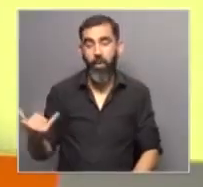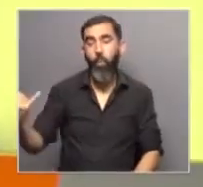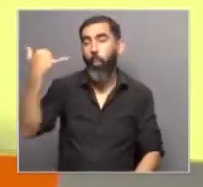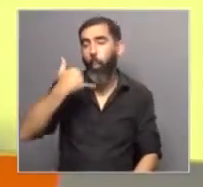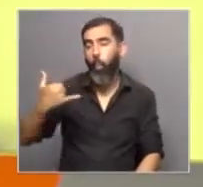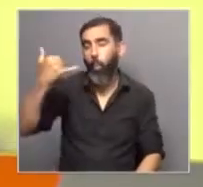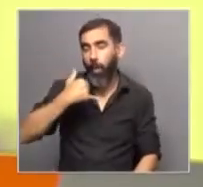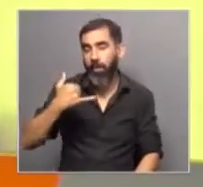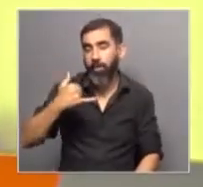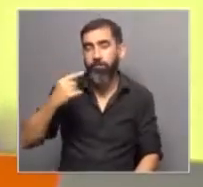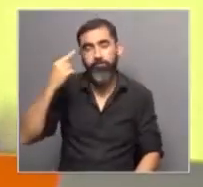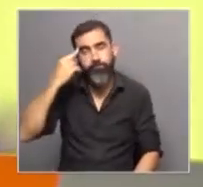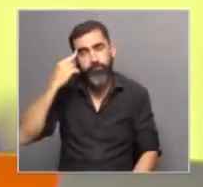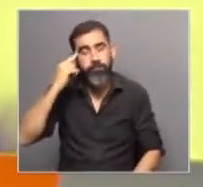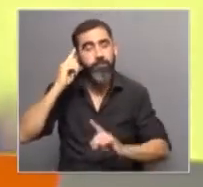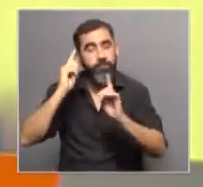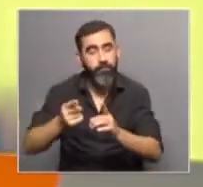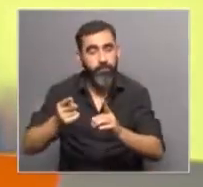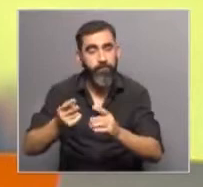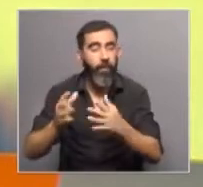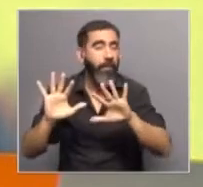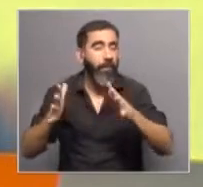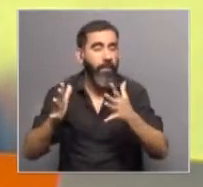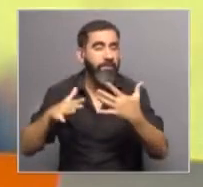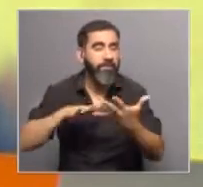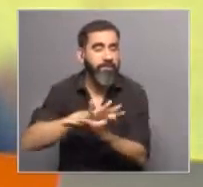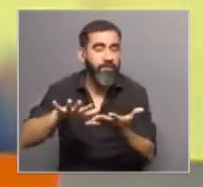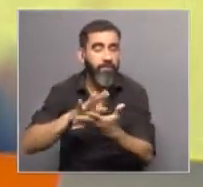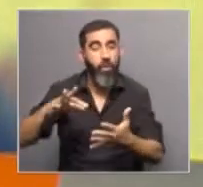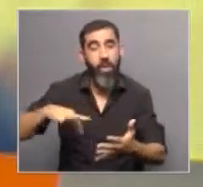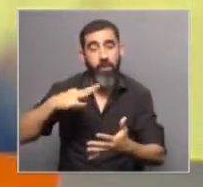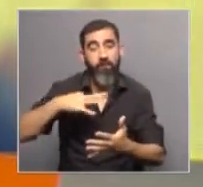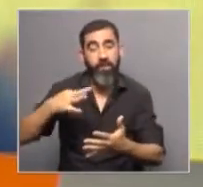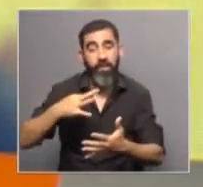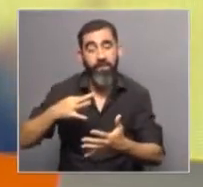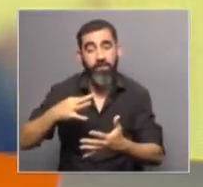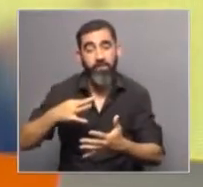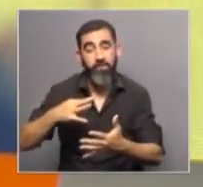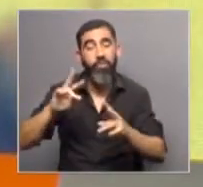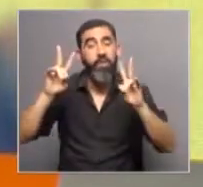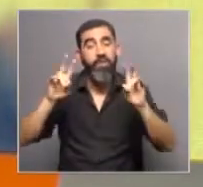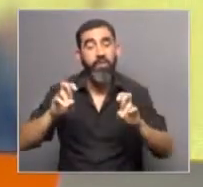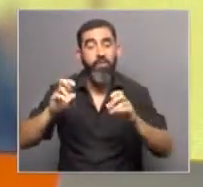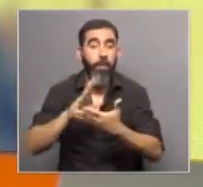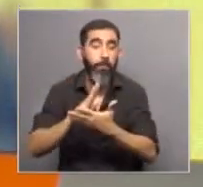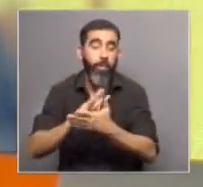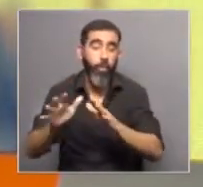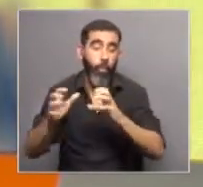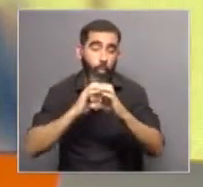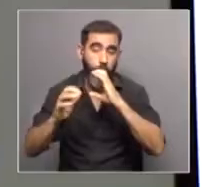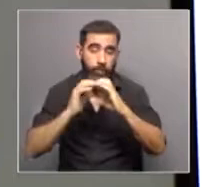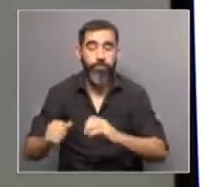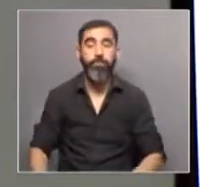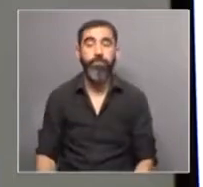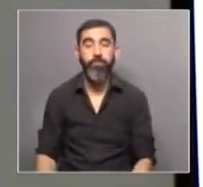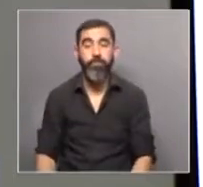cuentan y nos reflexionan, bueno, qué pasó en sus vidas con respecto a los medios. Comunicando